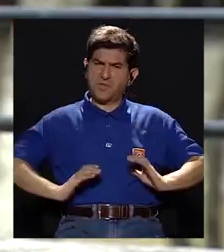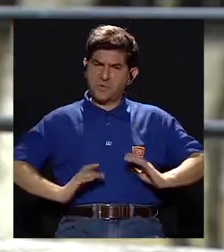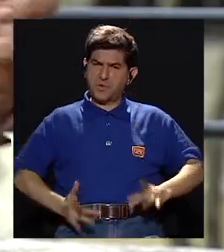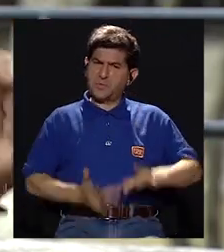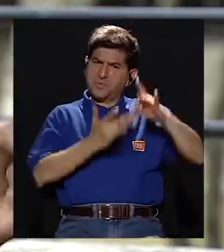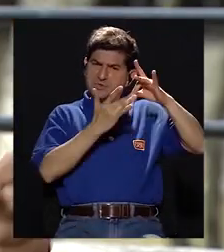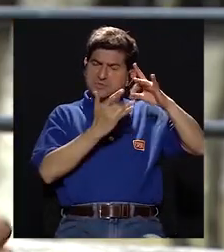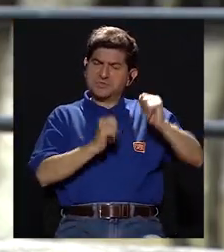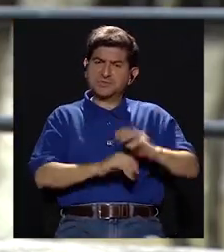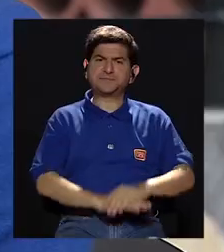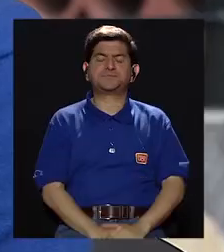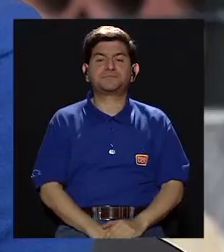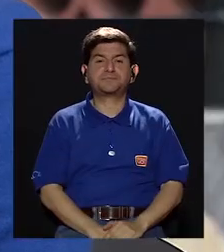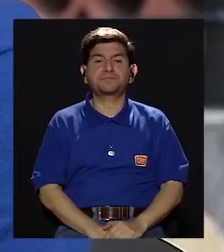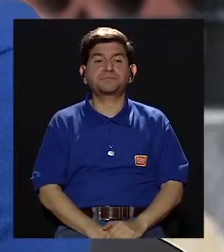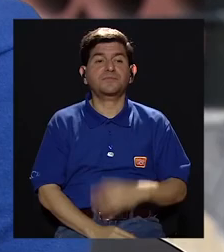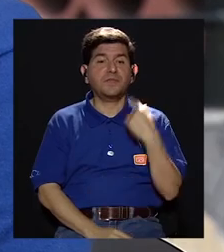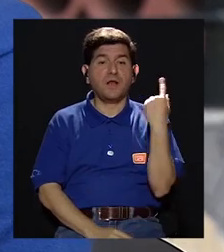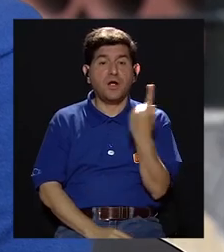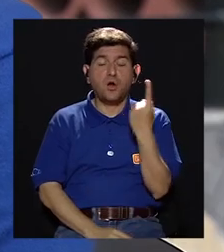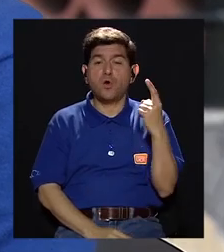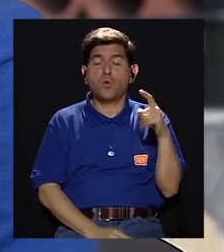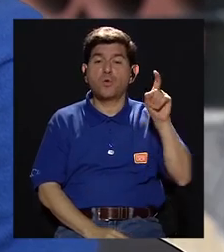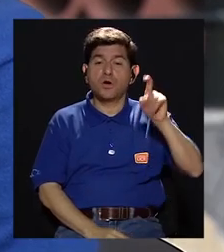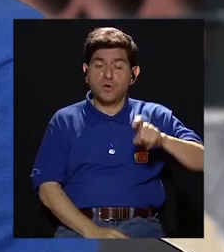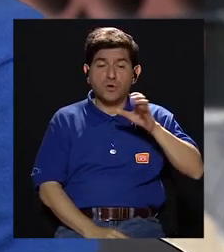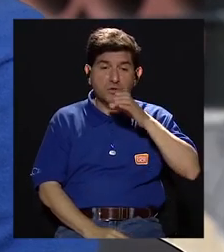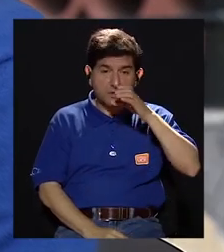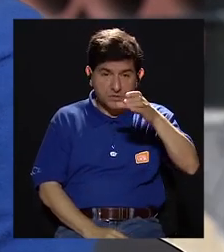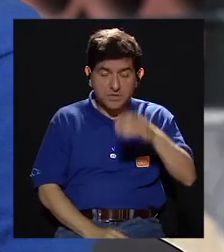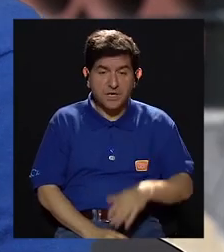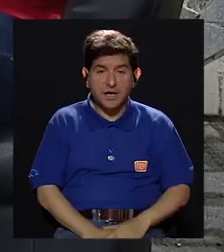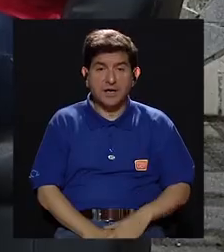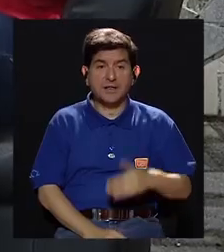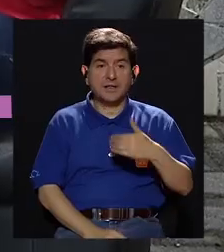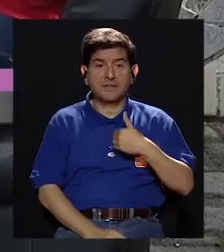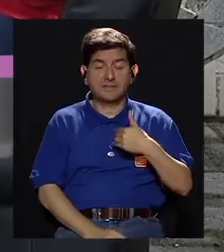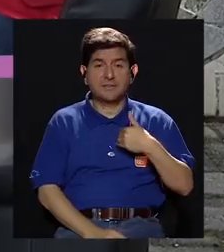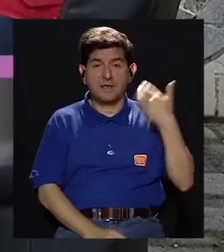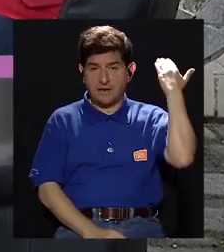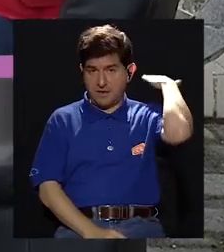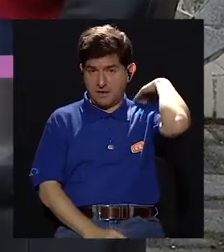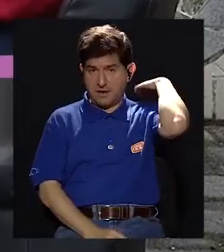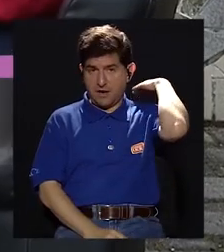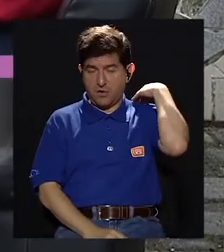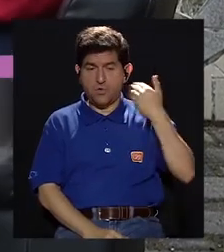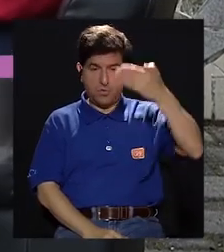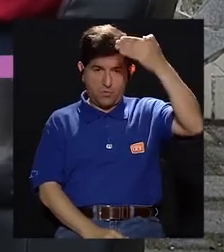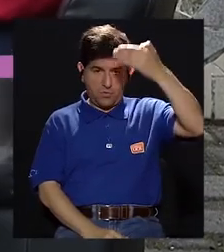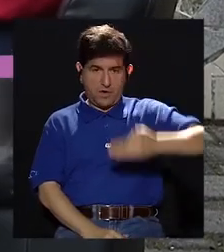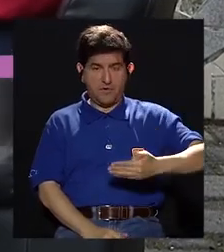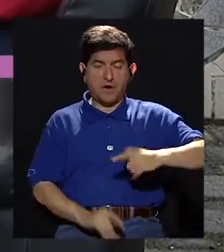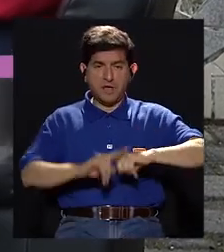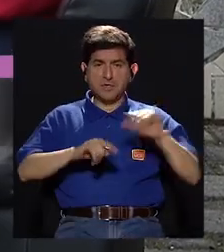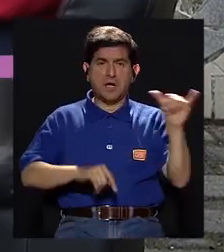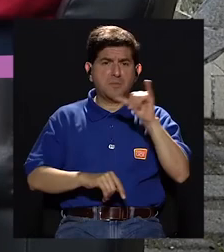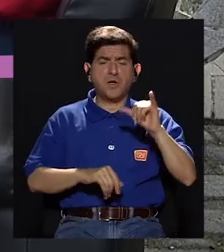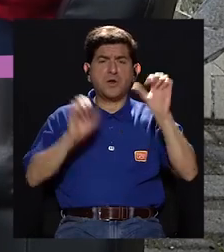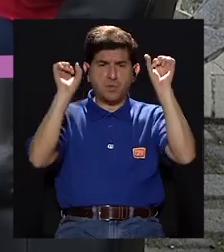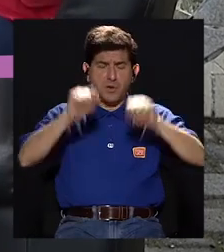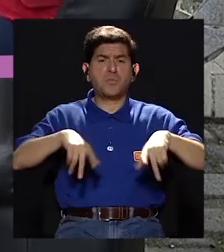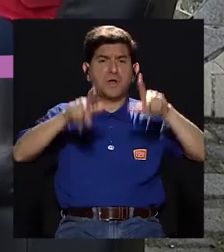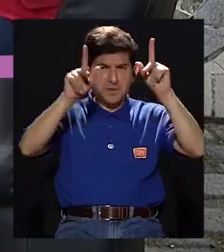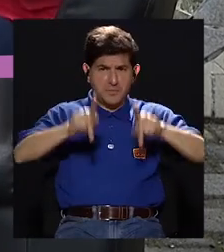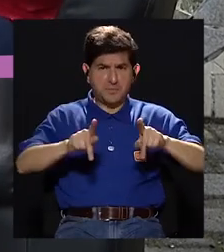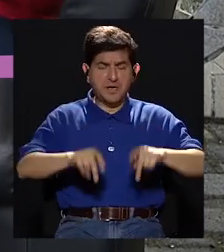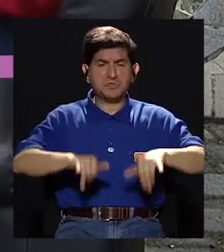o algo especial para eso. Mira, lo único que se recomienda es tener la columna vertebral recta. Ya, pero igual puedes